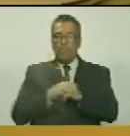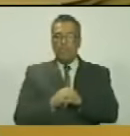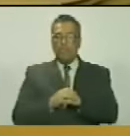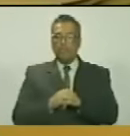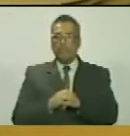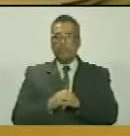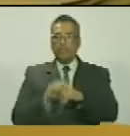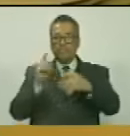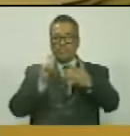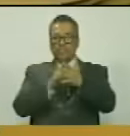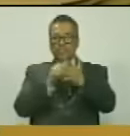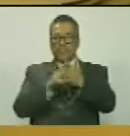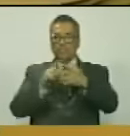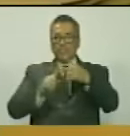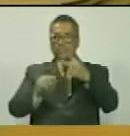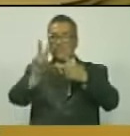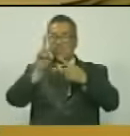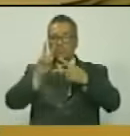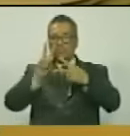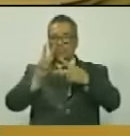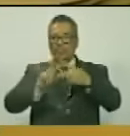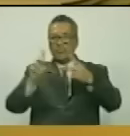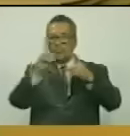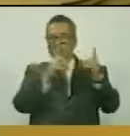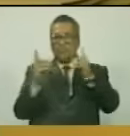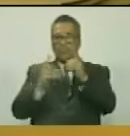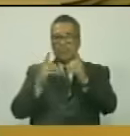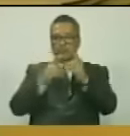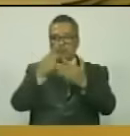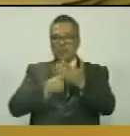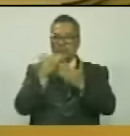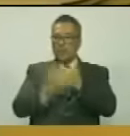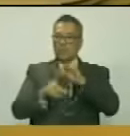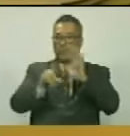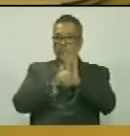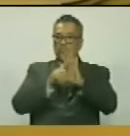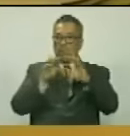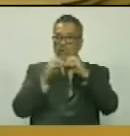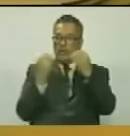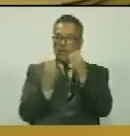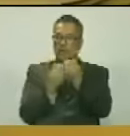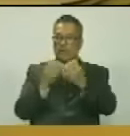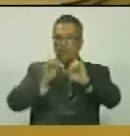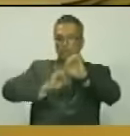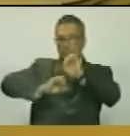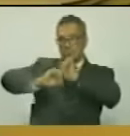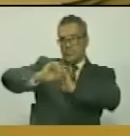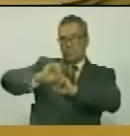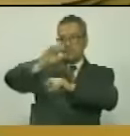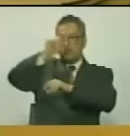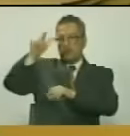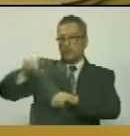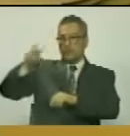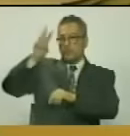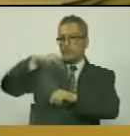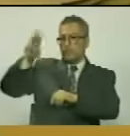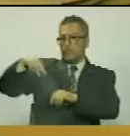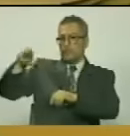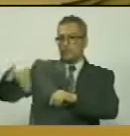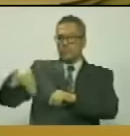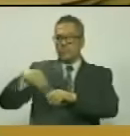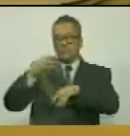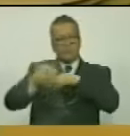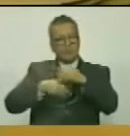Venezuela. Punto número dos. Segunda discusión del proyecto de ley orgánica para la defensa de la Guayana Ezequiva,